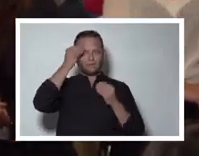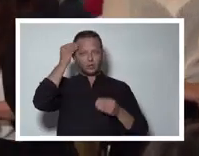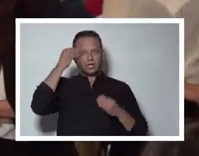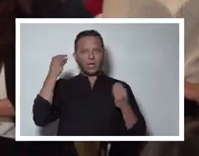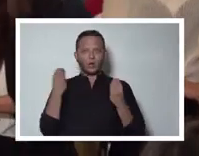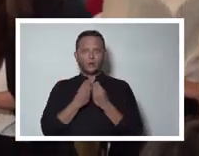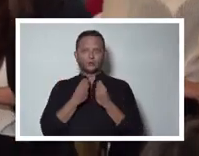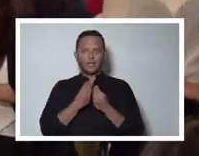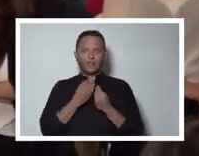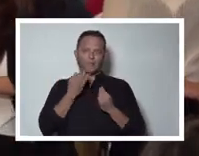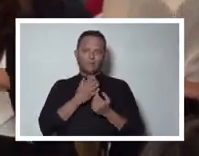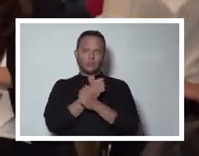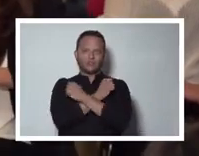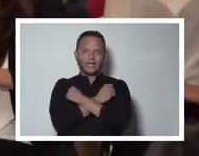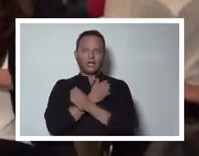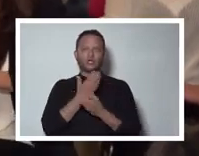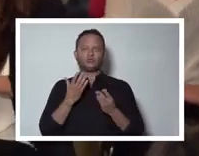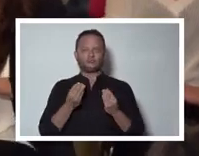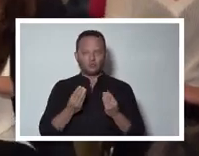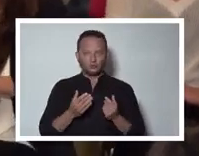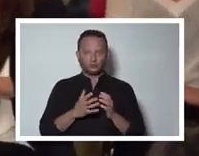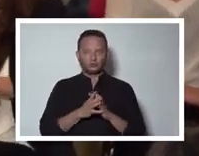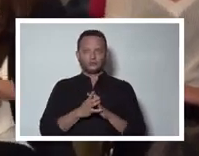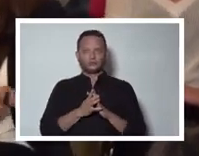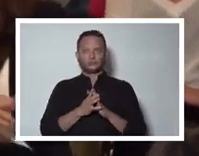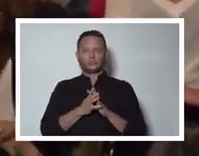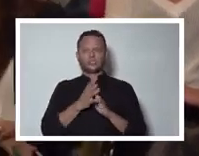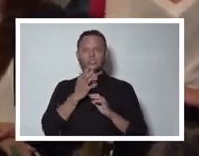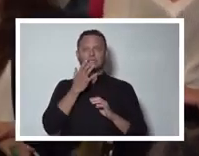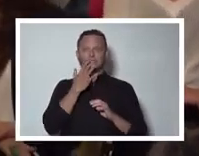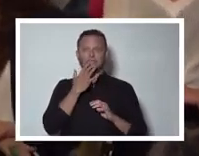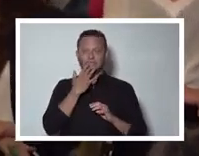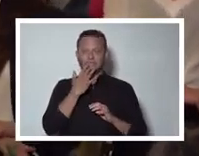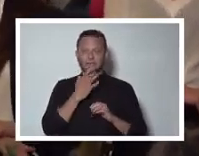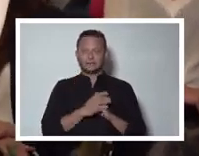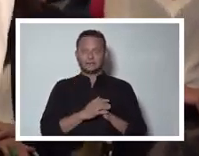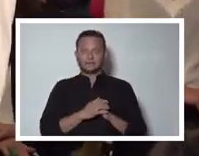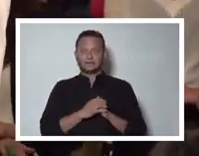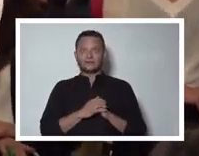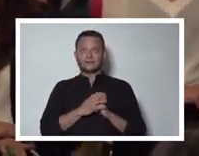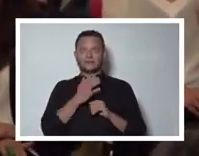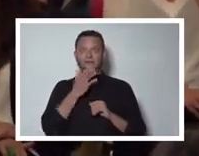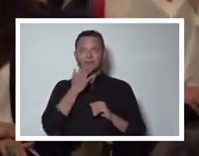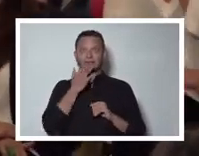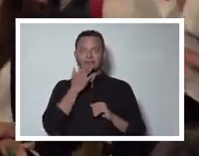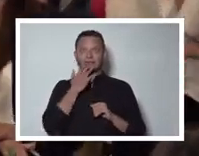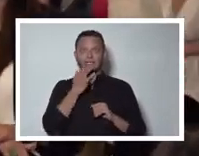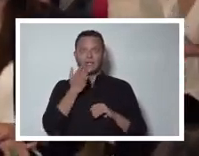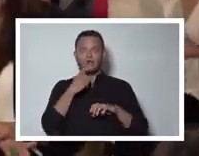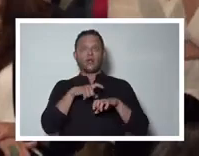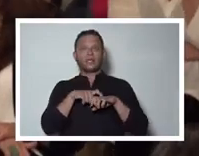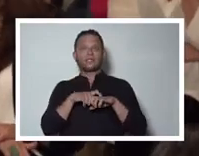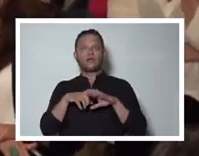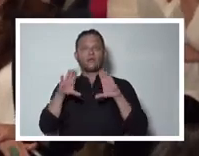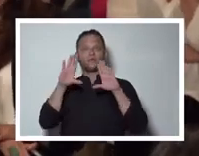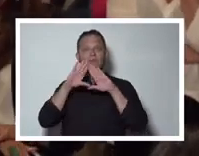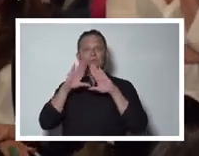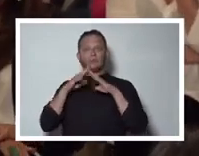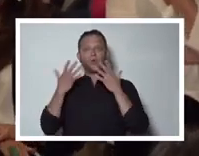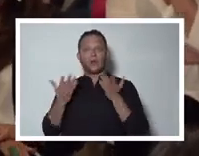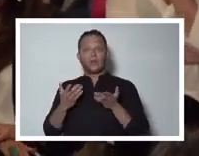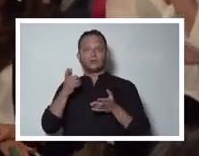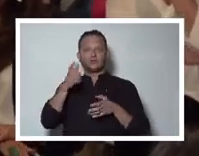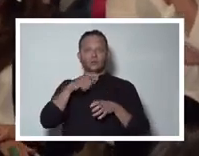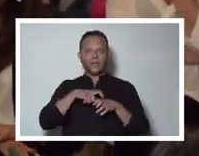y que nos queramos mucho creo que si hay algo si hay algo que caracteriza al feminismo es su